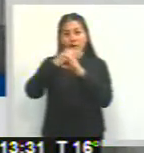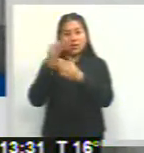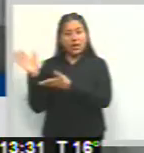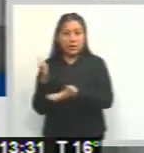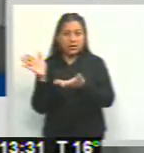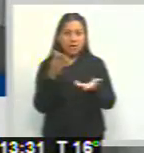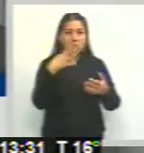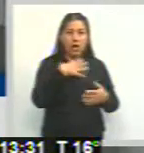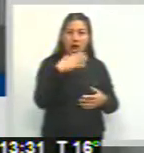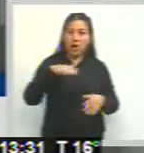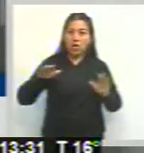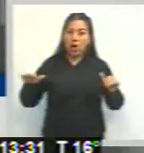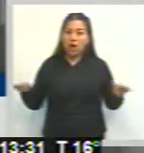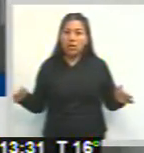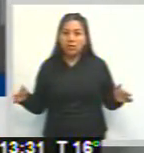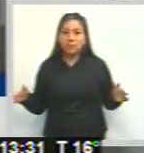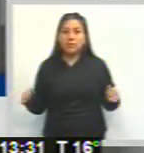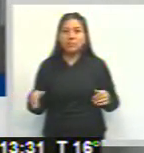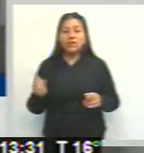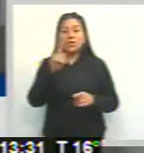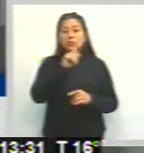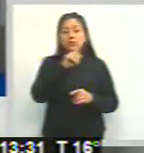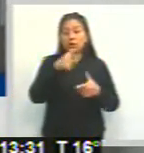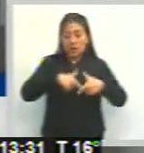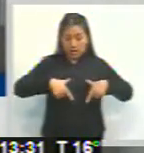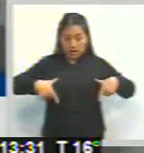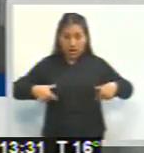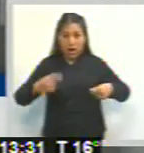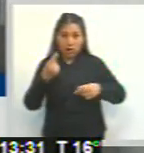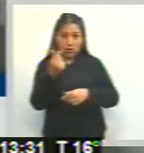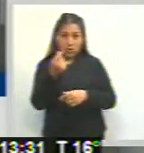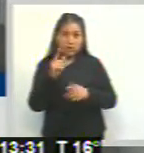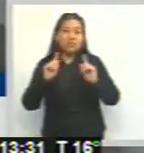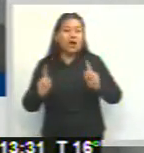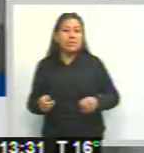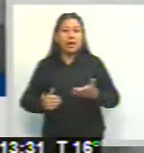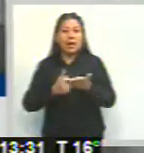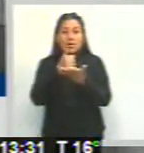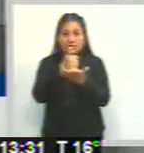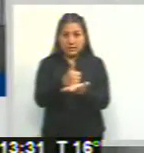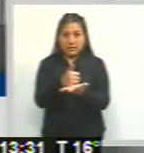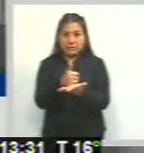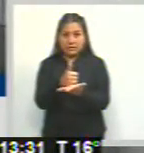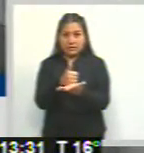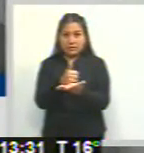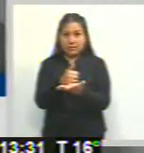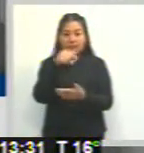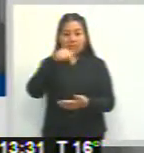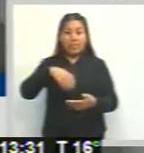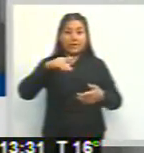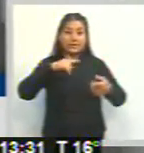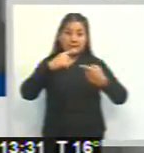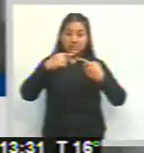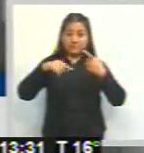los alumnos no solo a la compra de la pechera, sino también a la participación de esta actividad que es